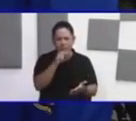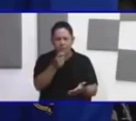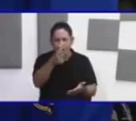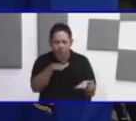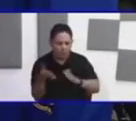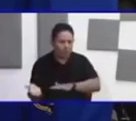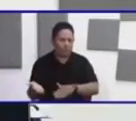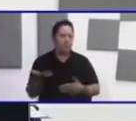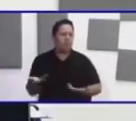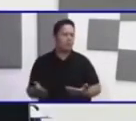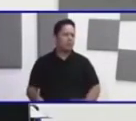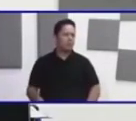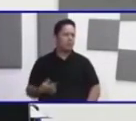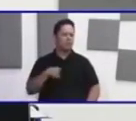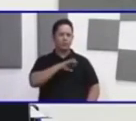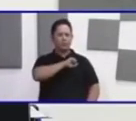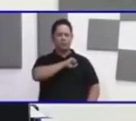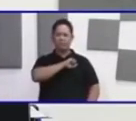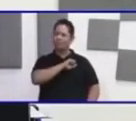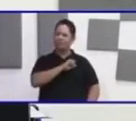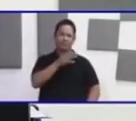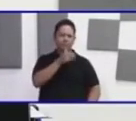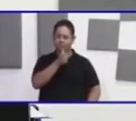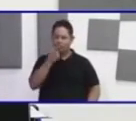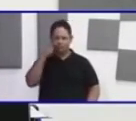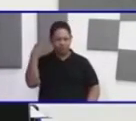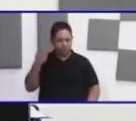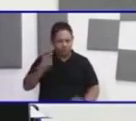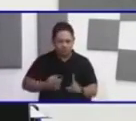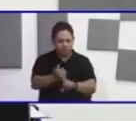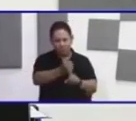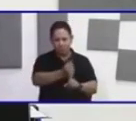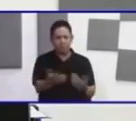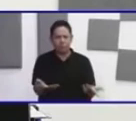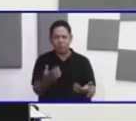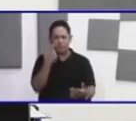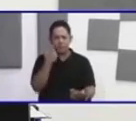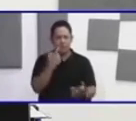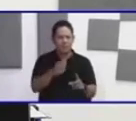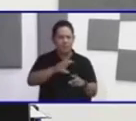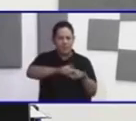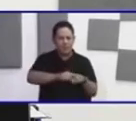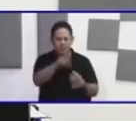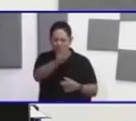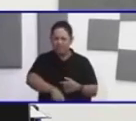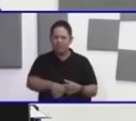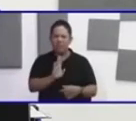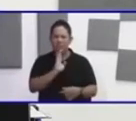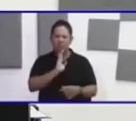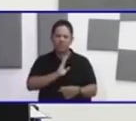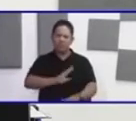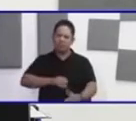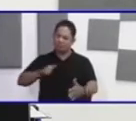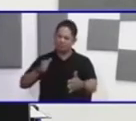gobernador. Lamentablemente hasta el momento no se ha identificado la persona que generó este accidente. Vale la pena mencionar